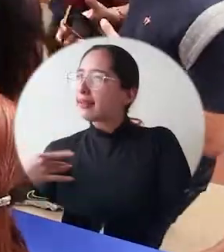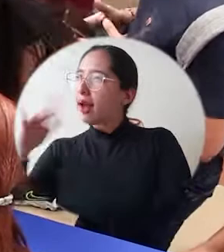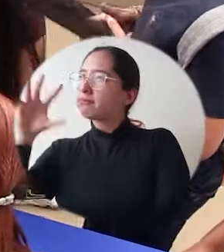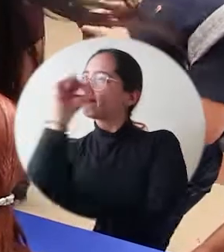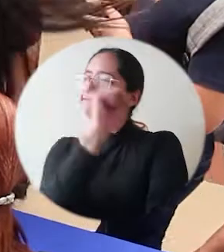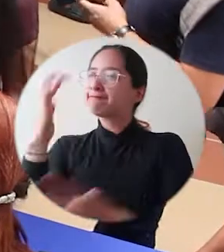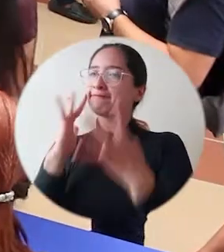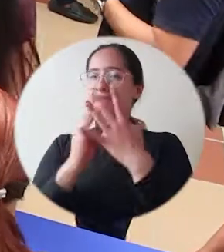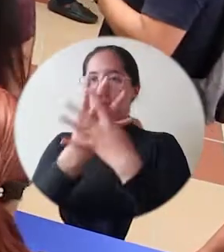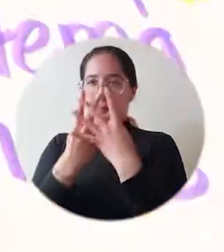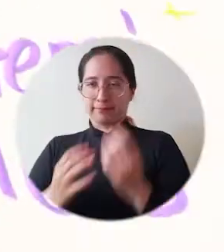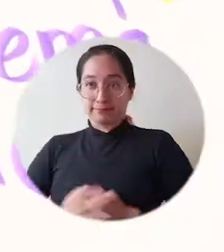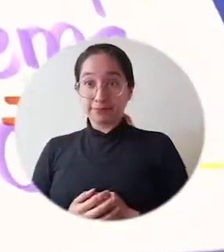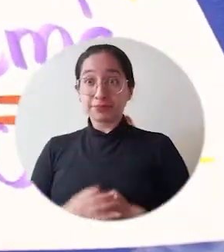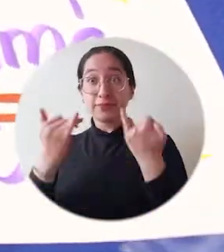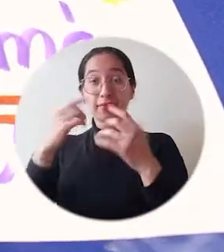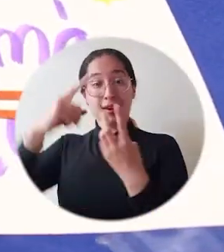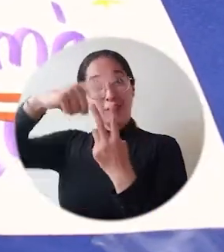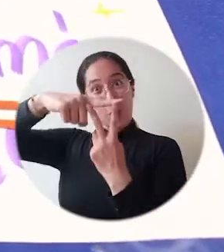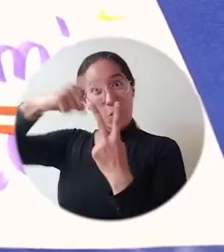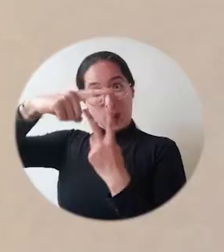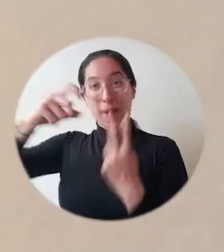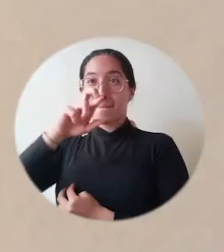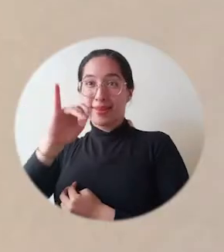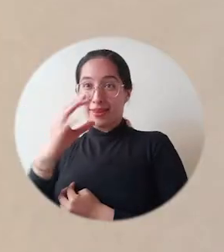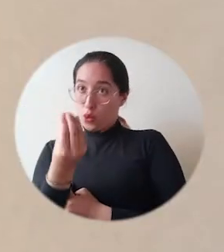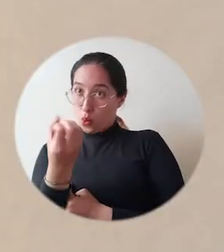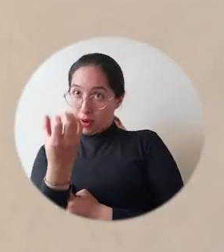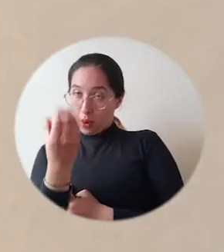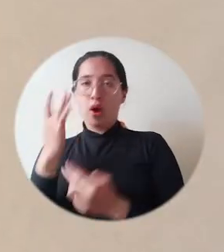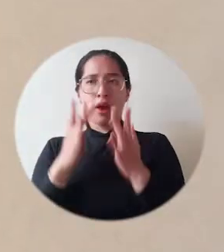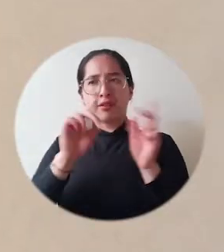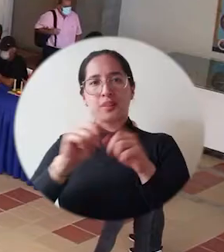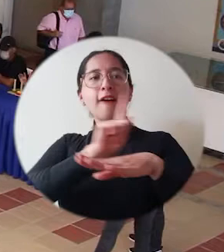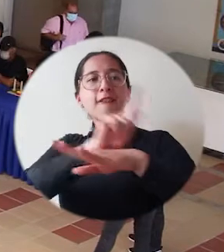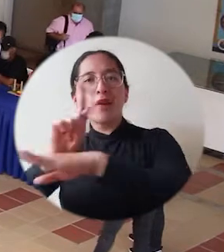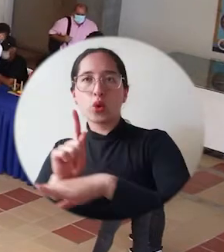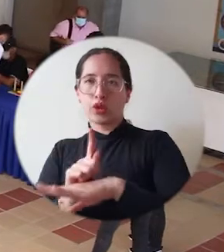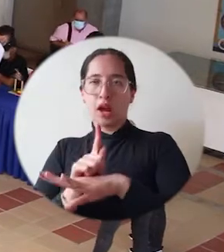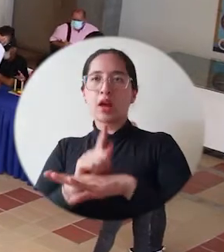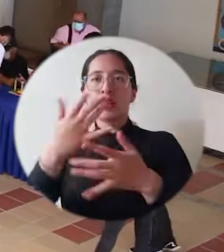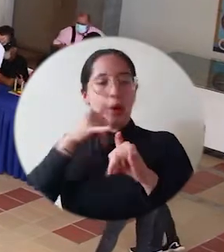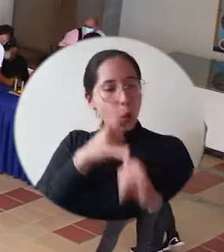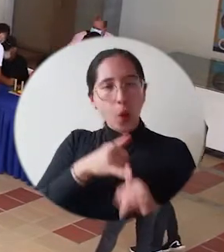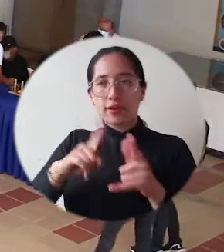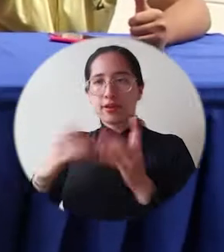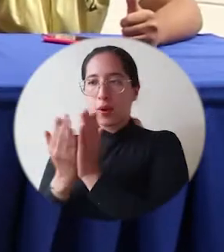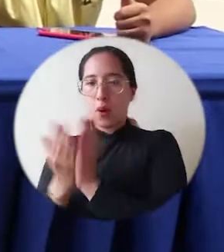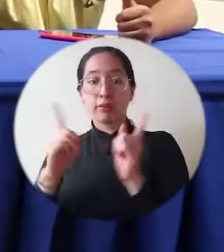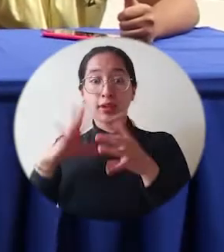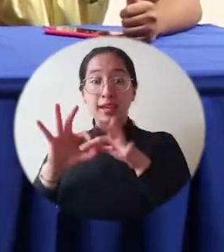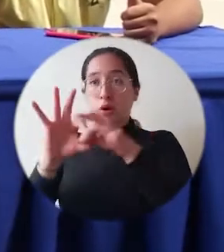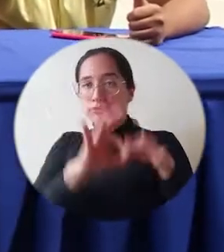del pensamiento como tal. En el Día Internacional de las Matemáticas y del Número Pi, el Departamento de Estudios Generales y las Facultades de Ingeniería